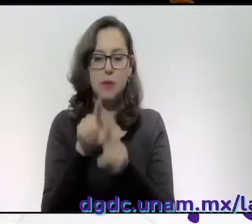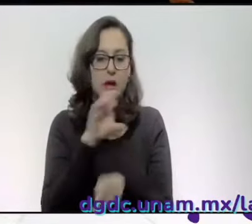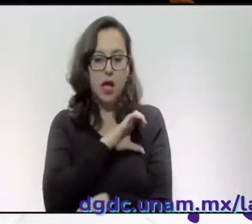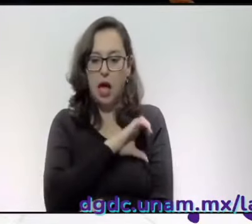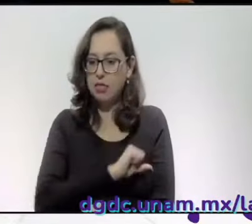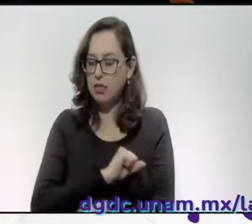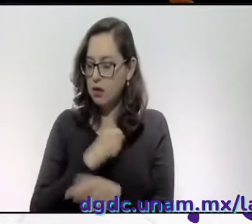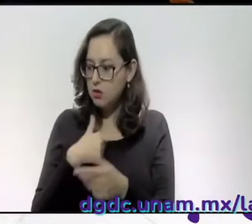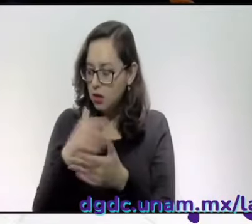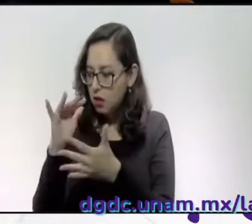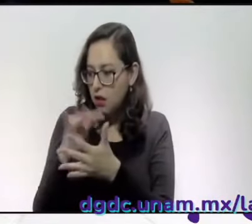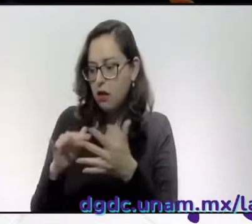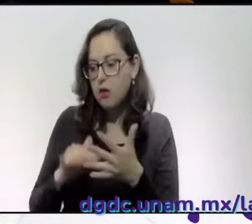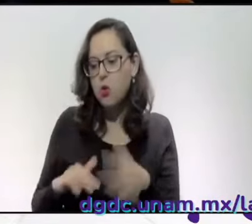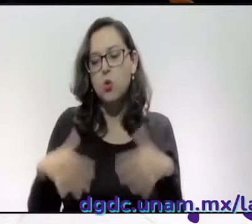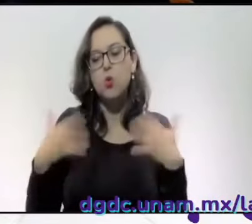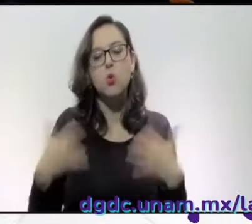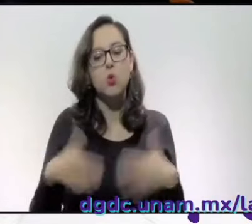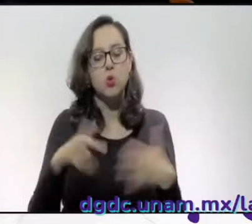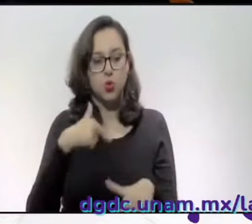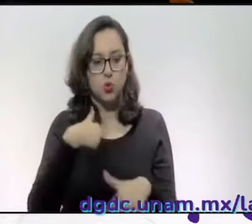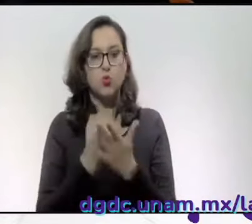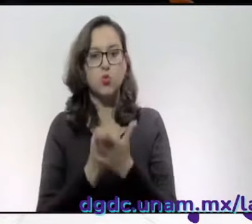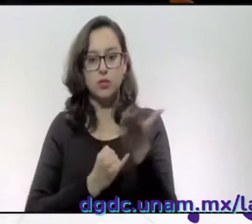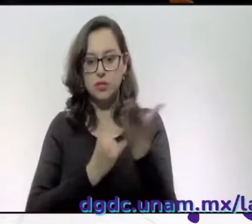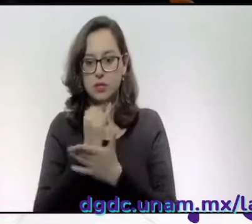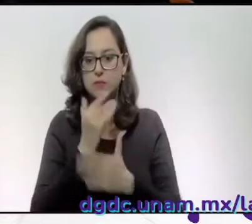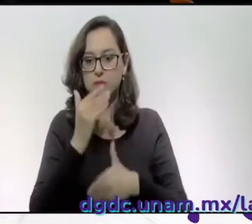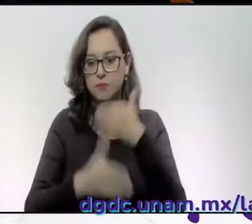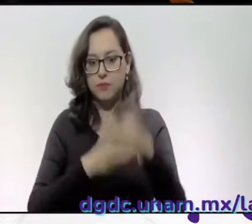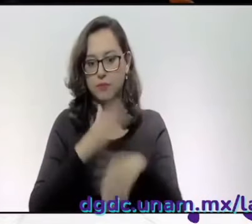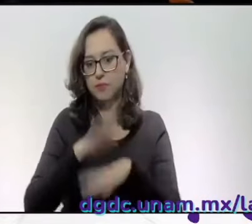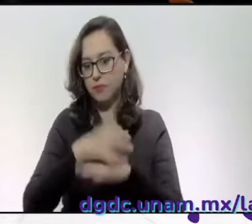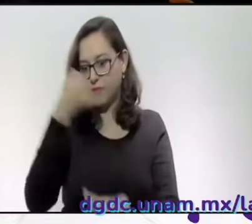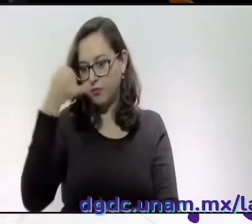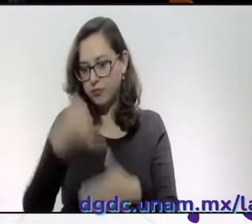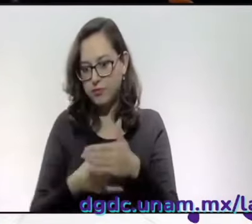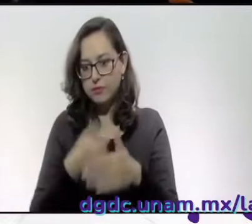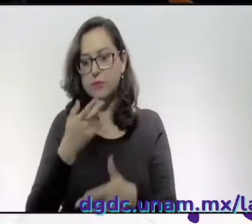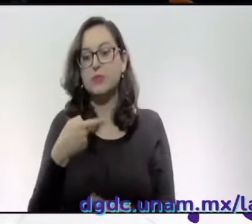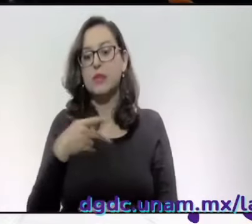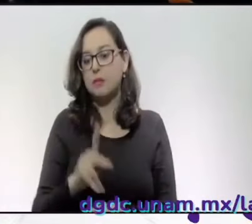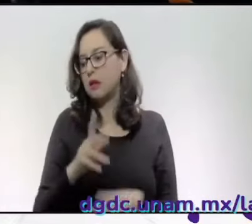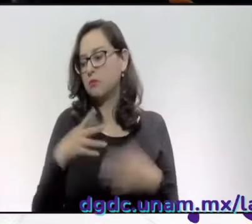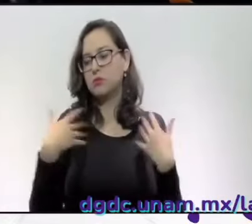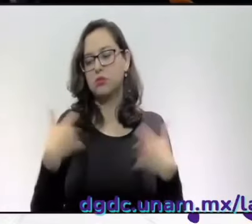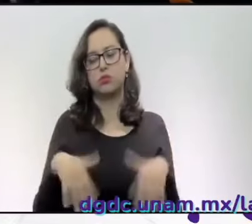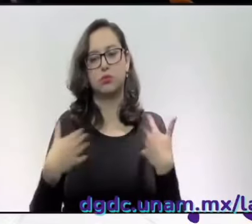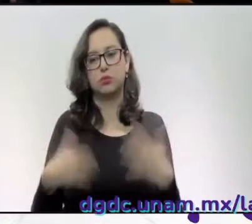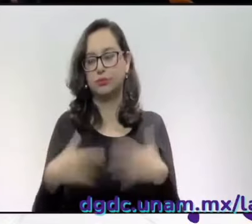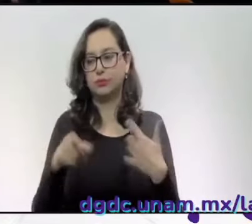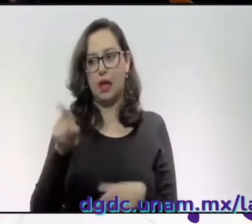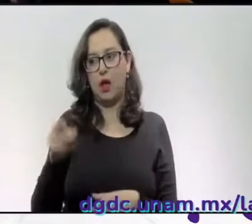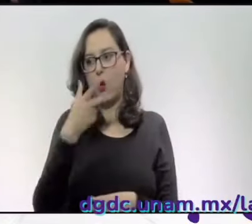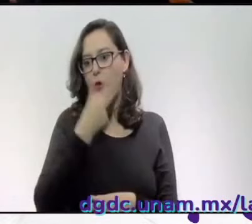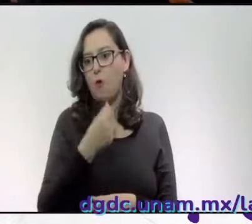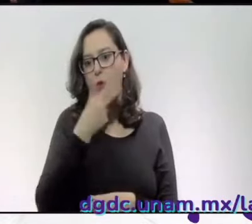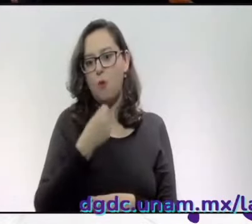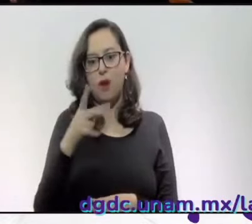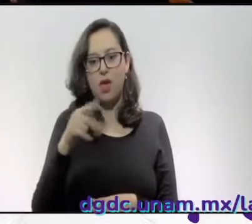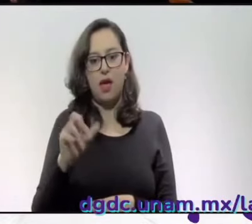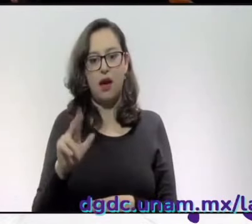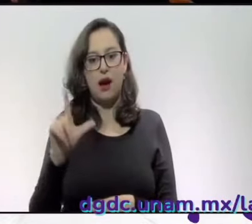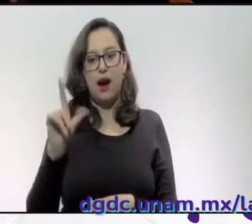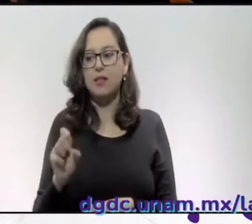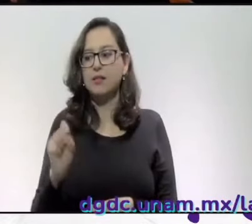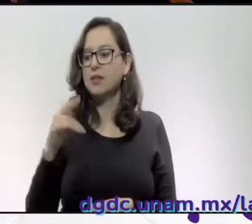realmente... fue como decidí, ya después fui descubriendo otras cosas, pero en realidad, sobre todo Carl Sagan era para mí el gurú y sus libros y su